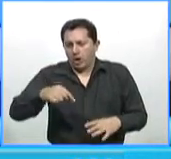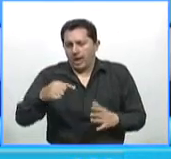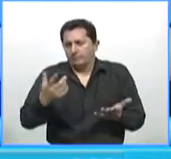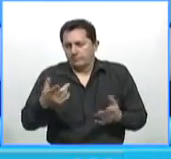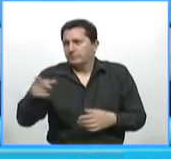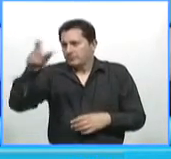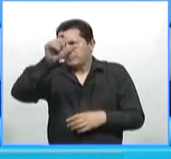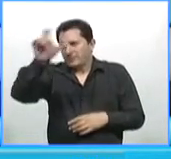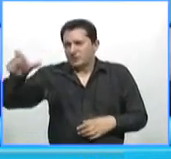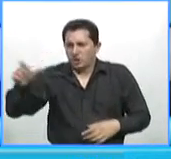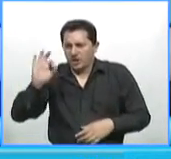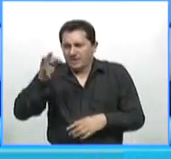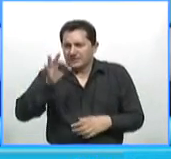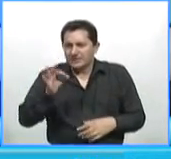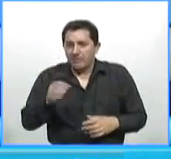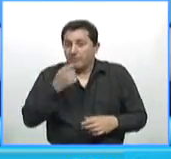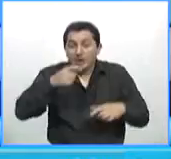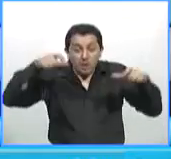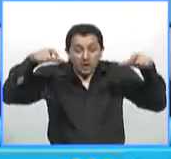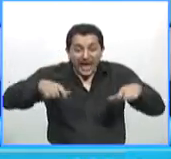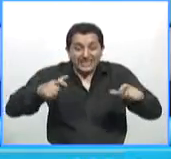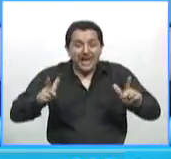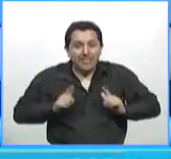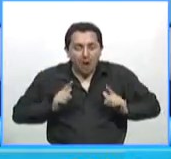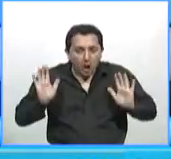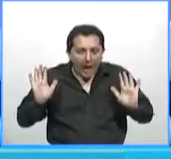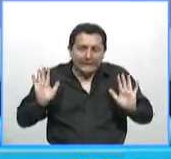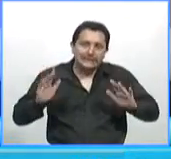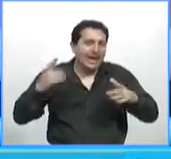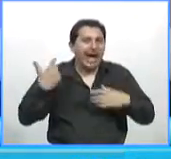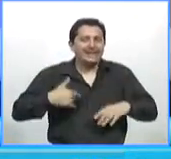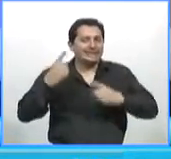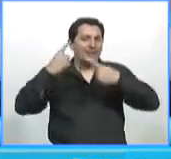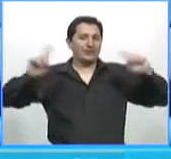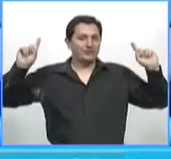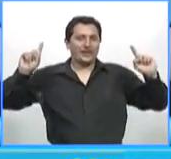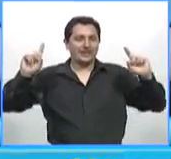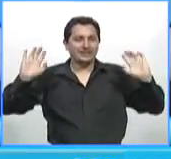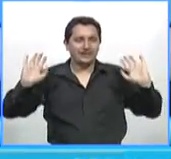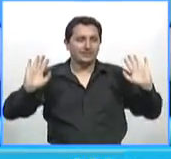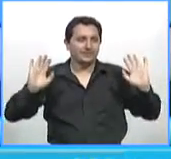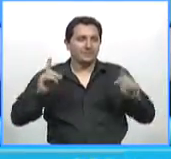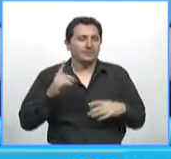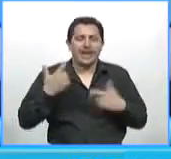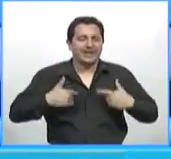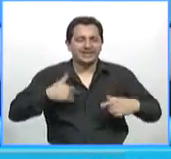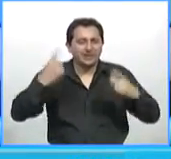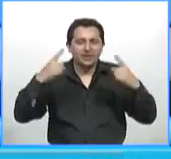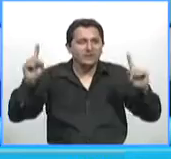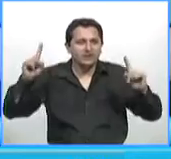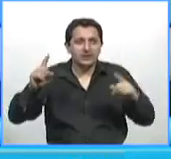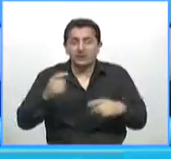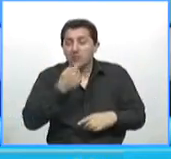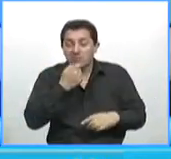para el público, ¿no? Que uno cuando es local, el argentino tiene algo que no hay en ningún país. Y cuando vos no se te dan